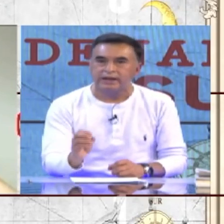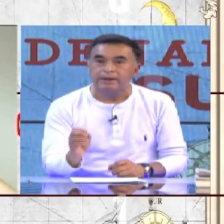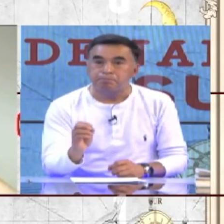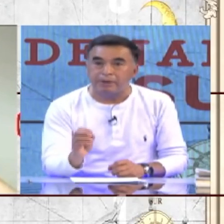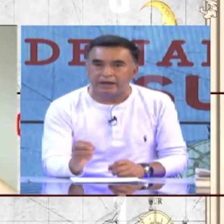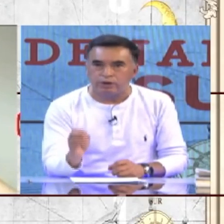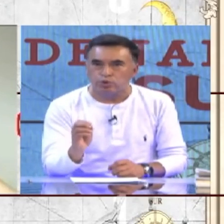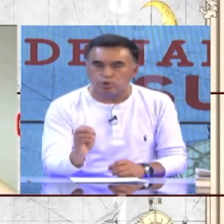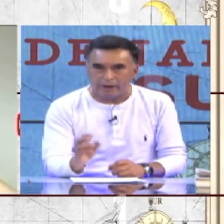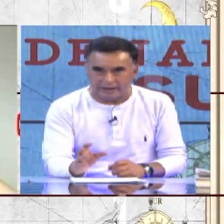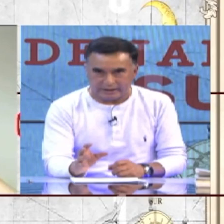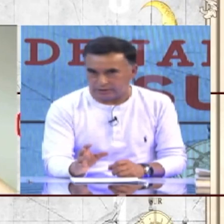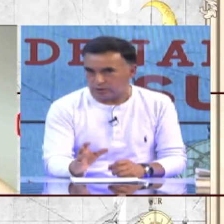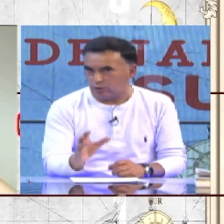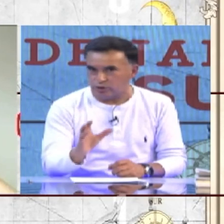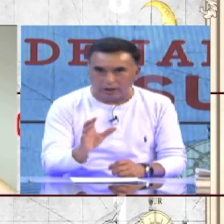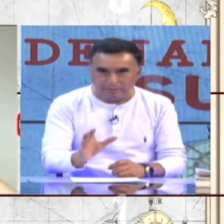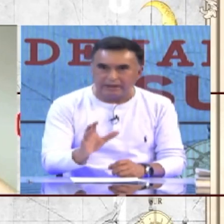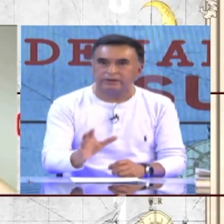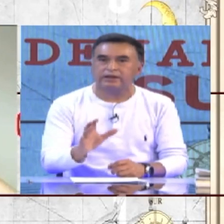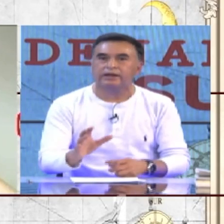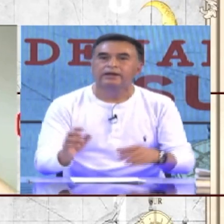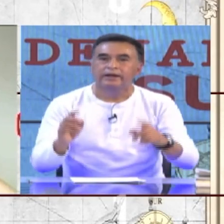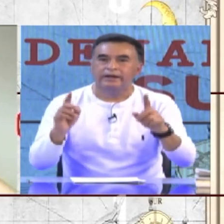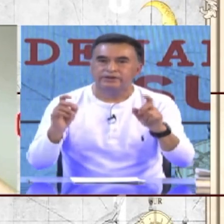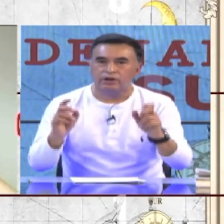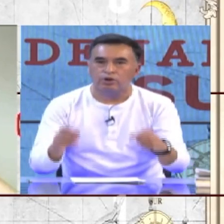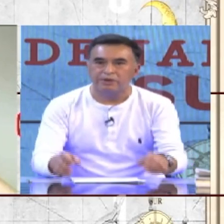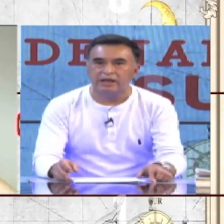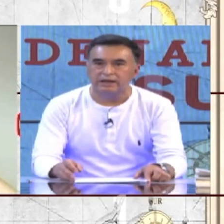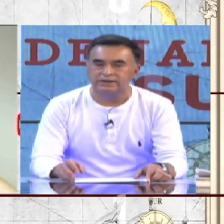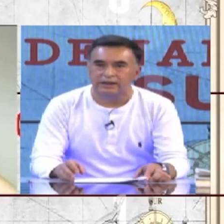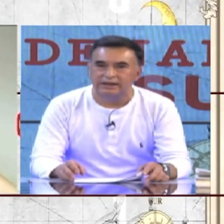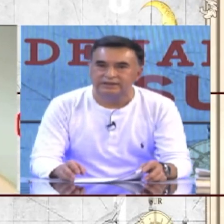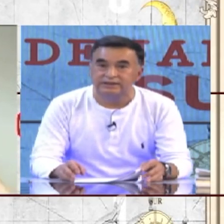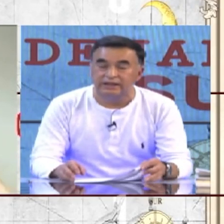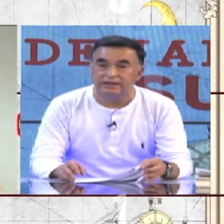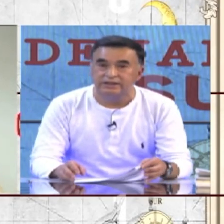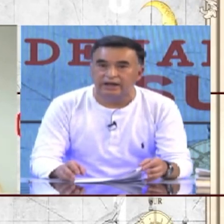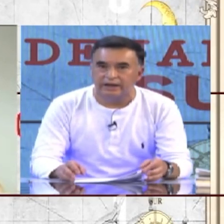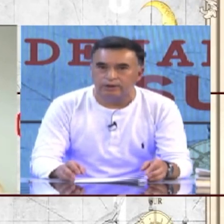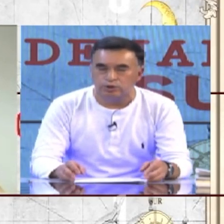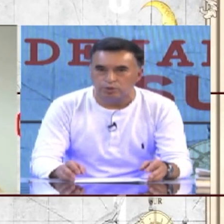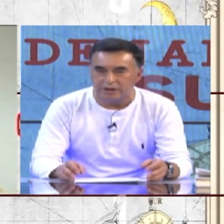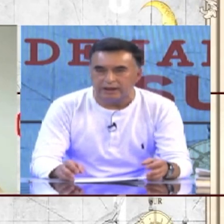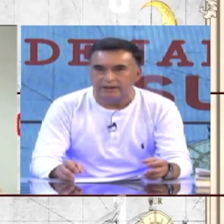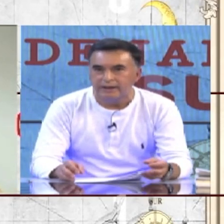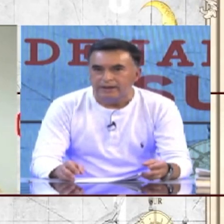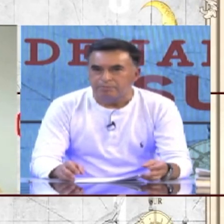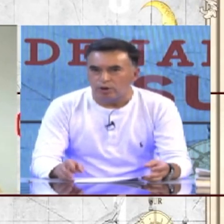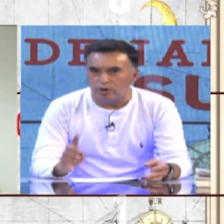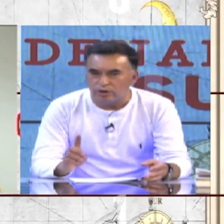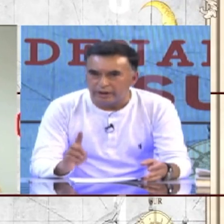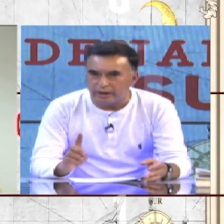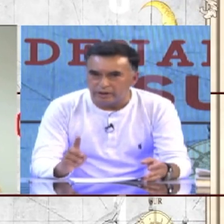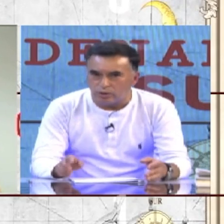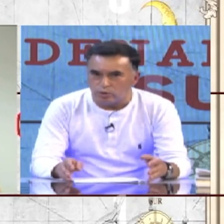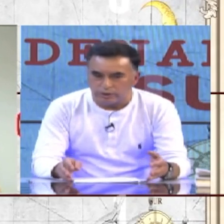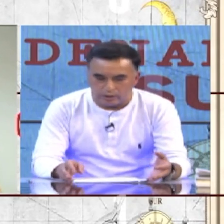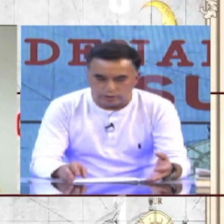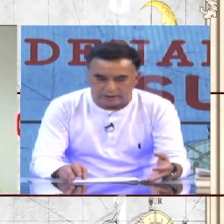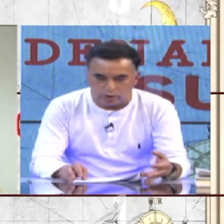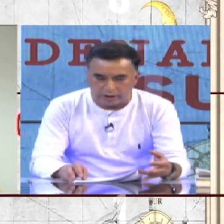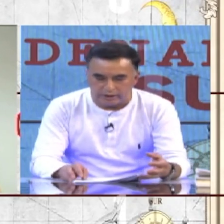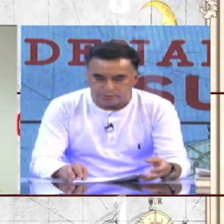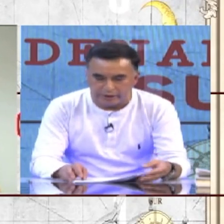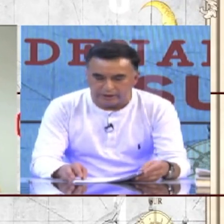poblaciones periurbanas. No es solamente, entre comillas, la asistencia económica. Pero